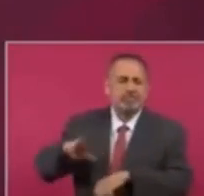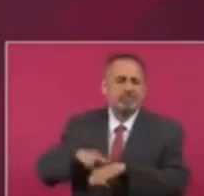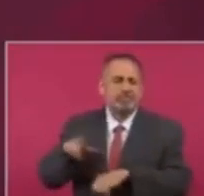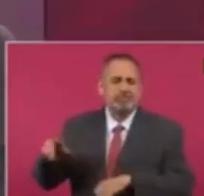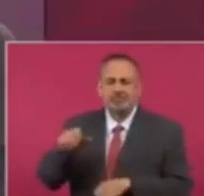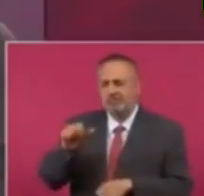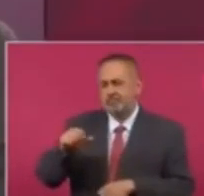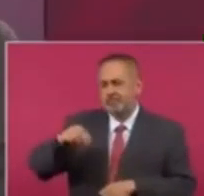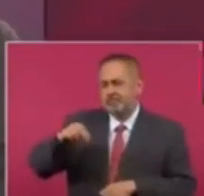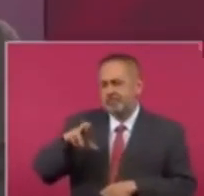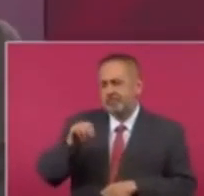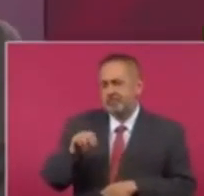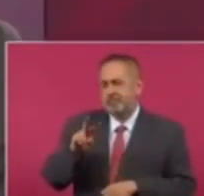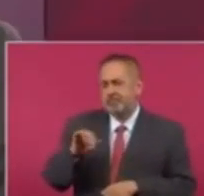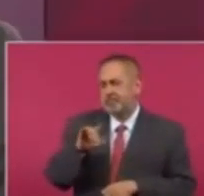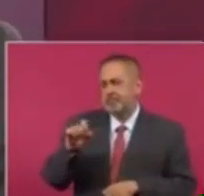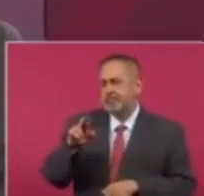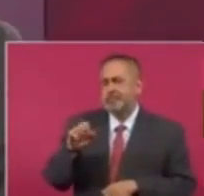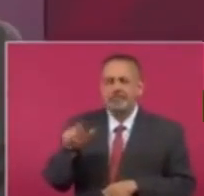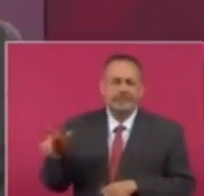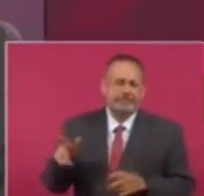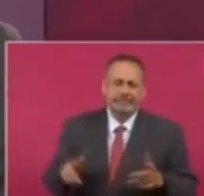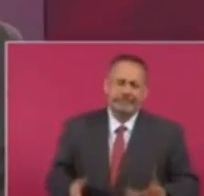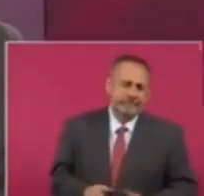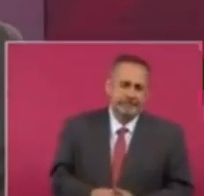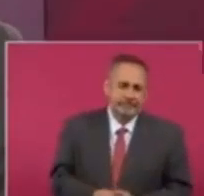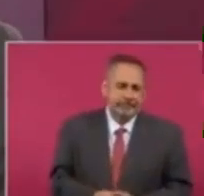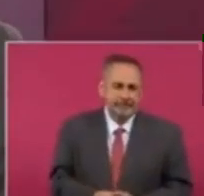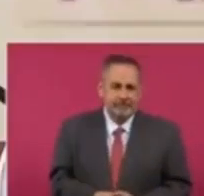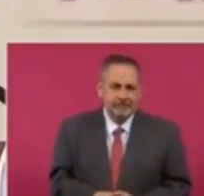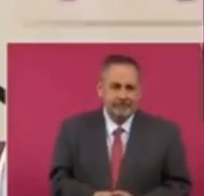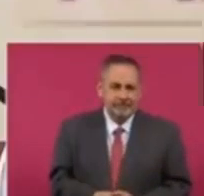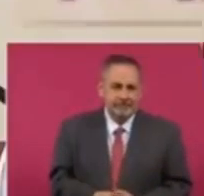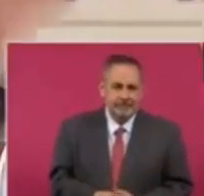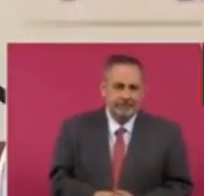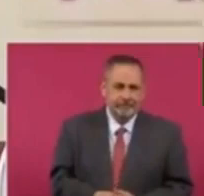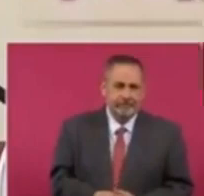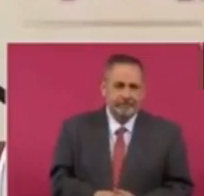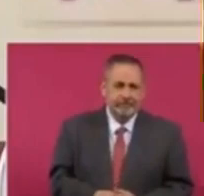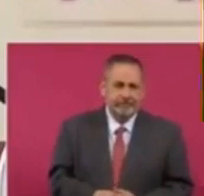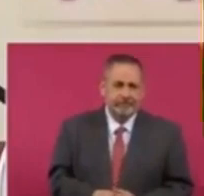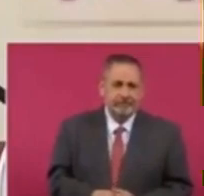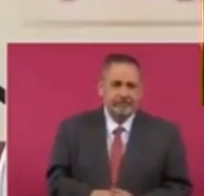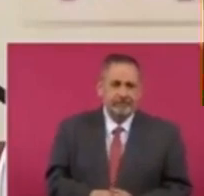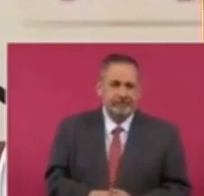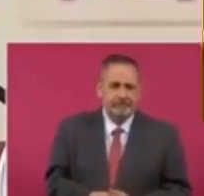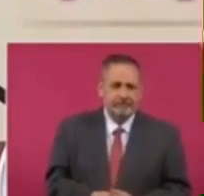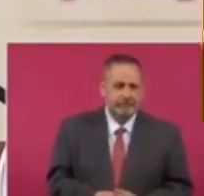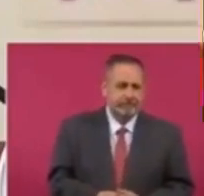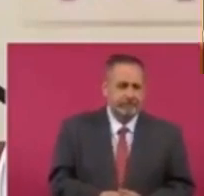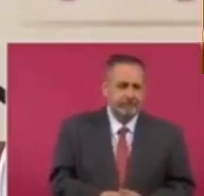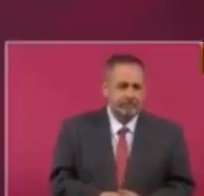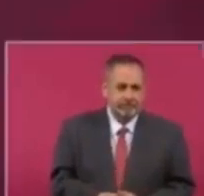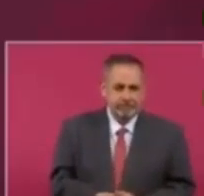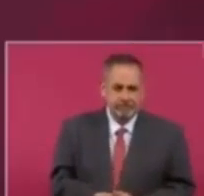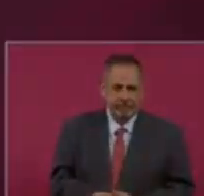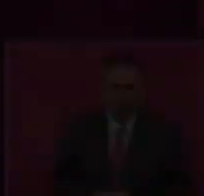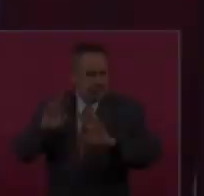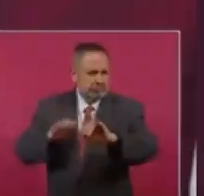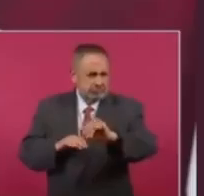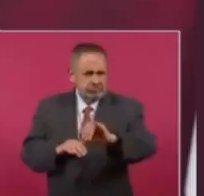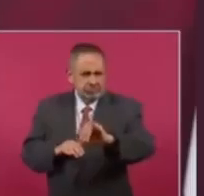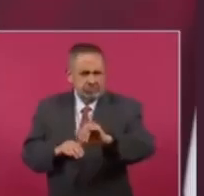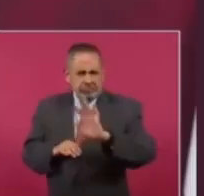Villarreal y aseguró que la violencia que se desata en la demarcación tiene un el actual